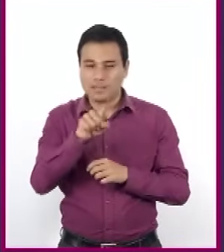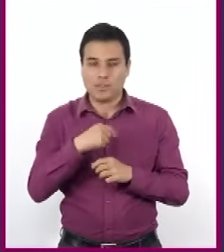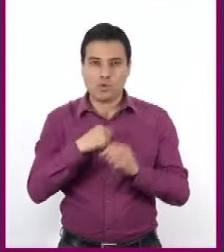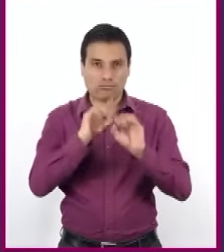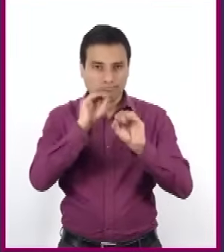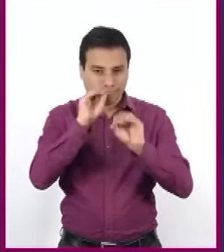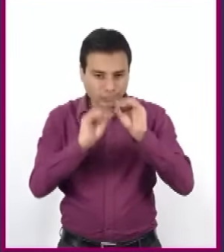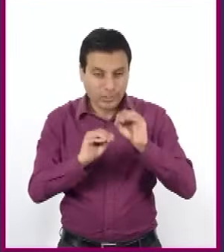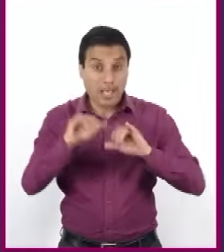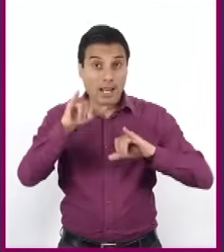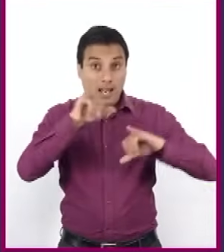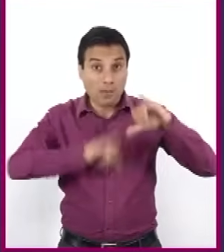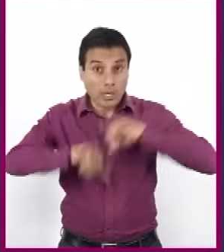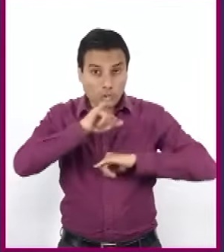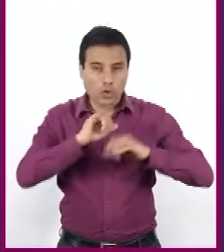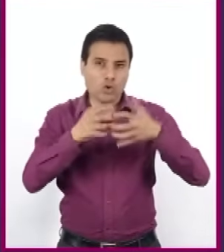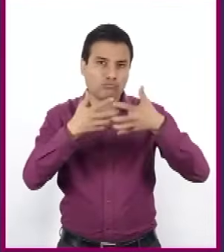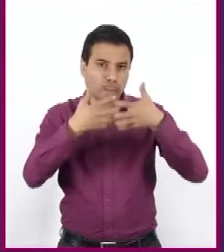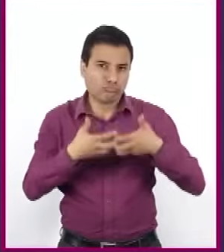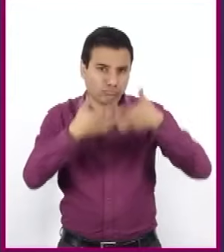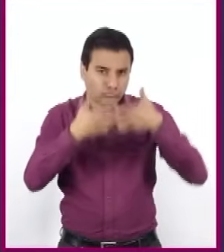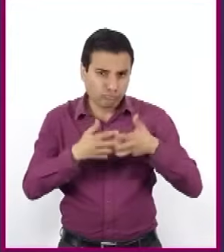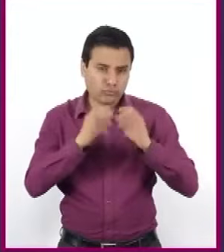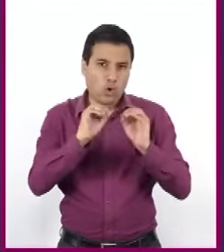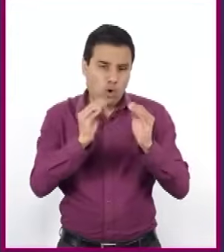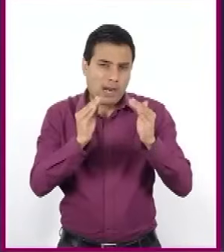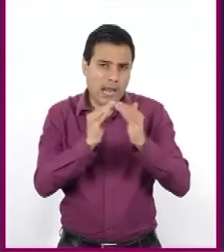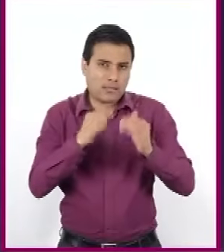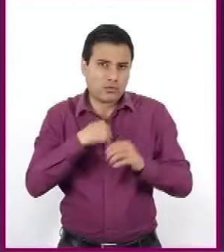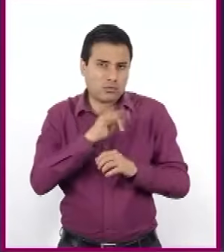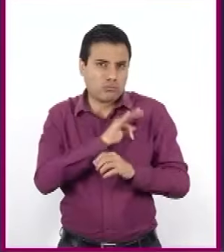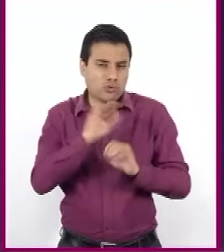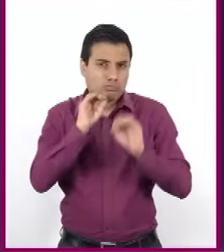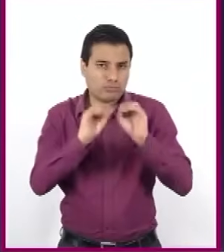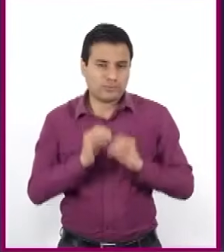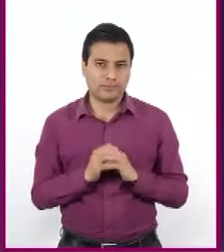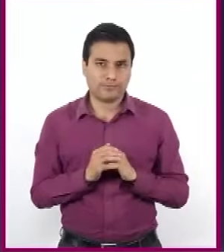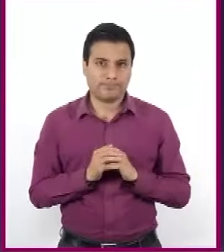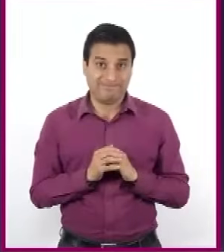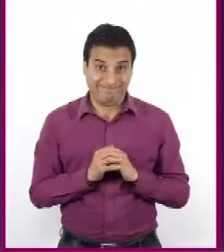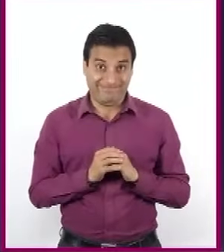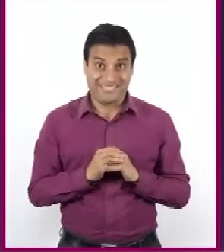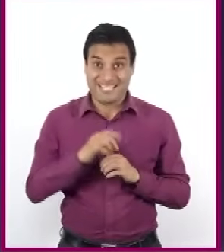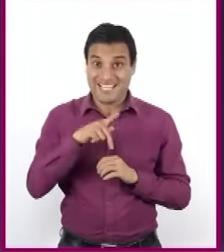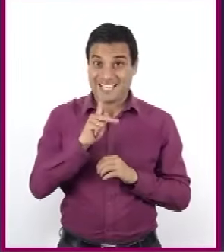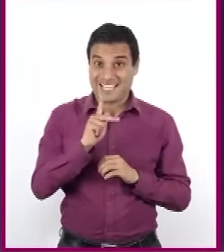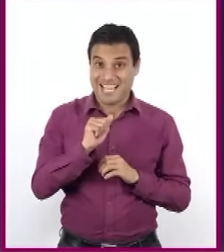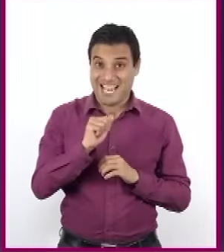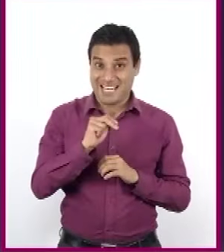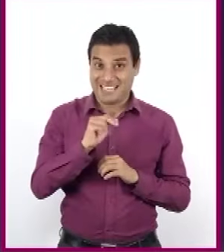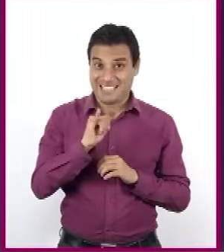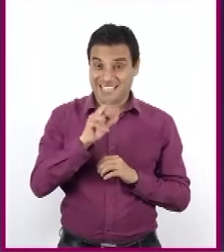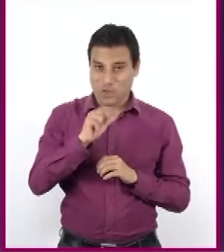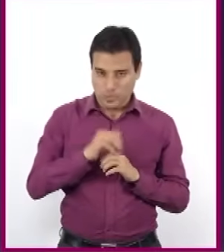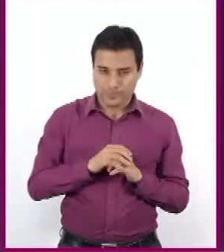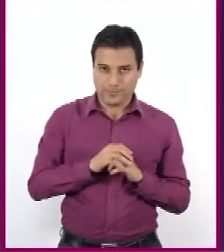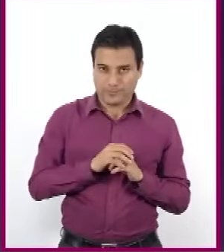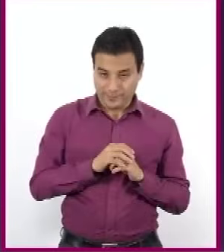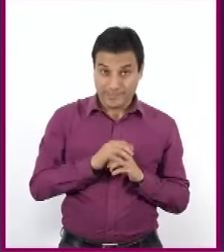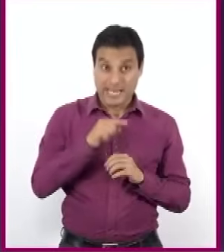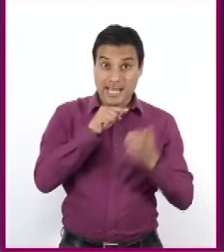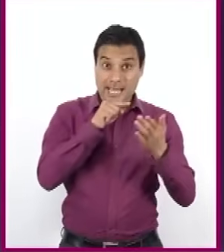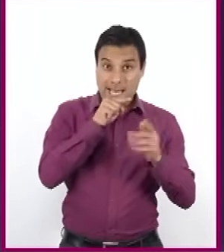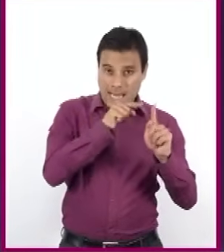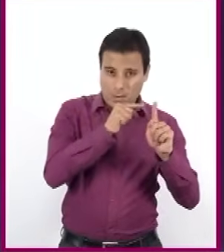nivel laboratorio, industrial y casero. Canízaro utilizó las investigaciones de Avogadro